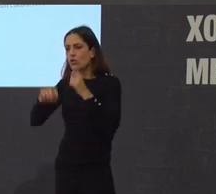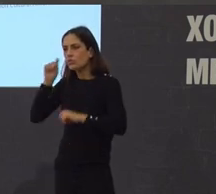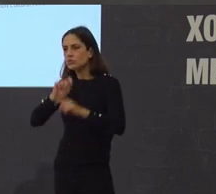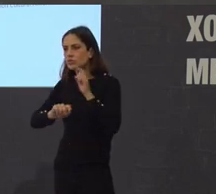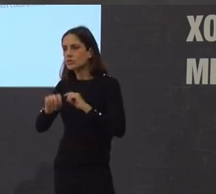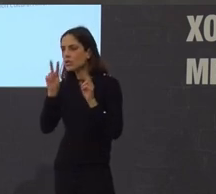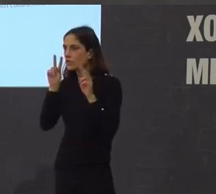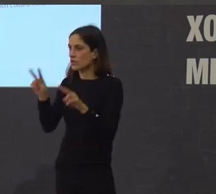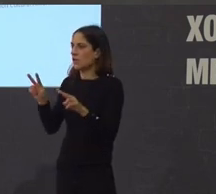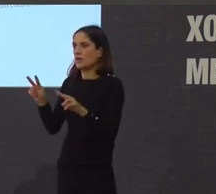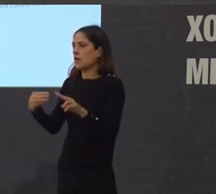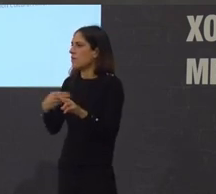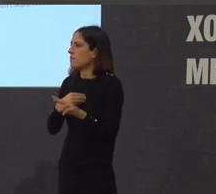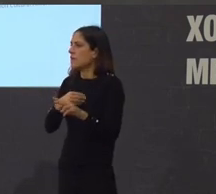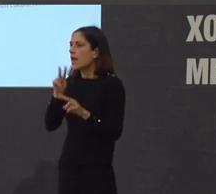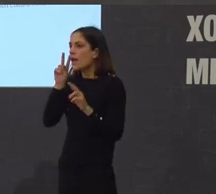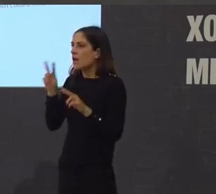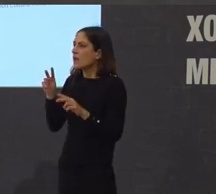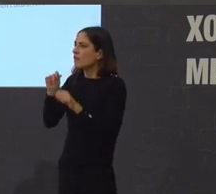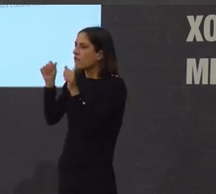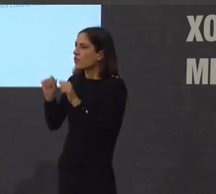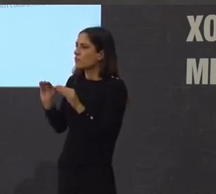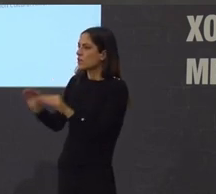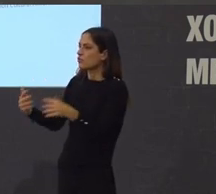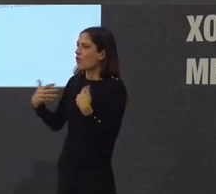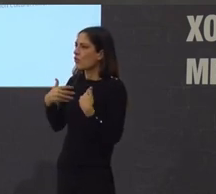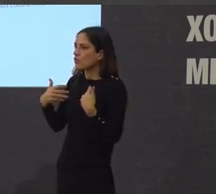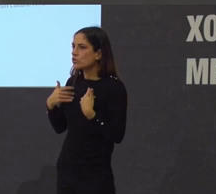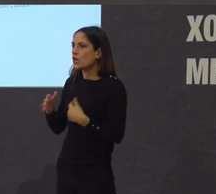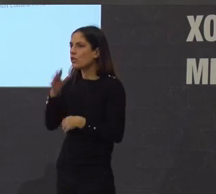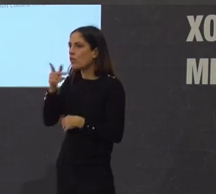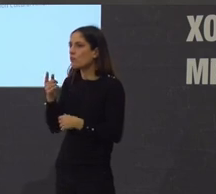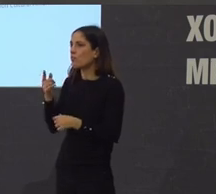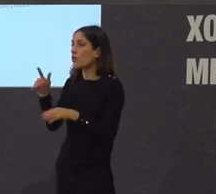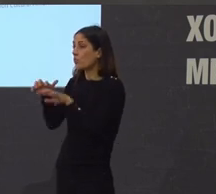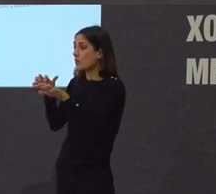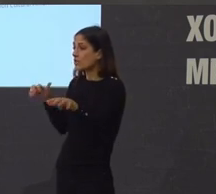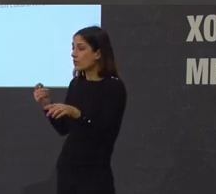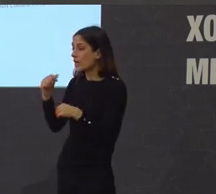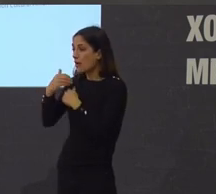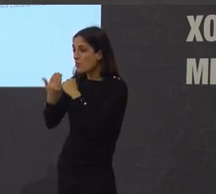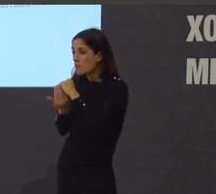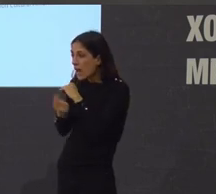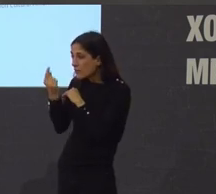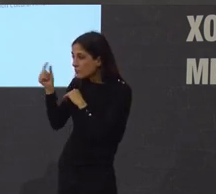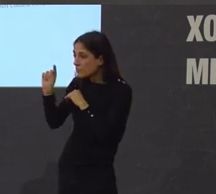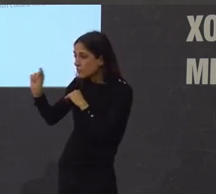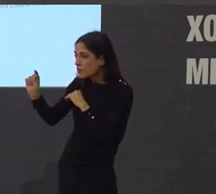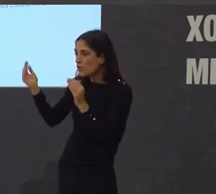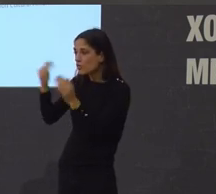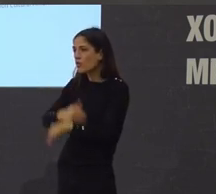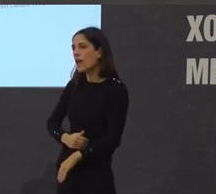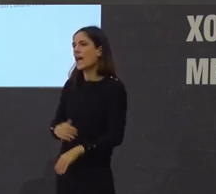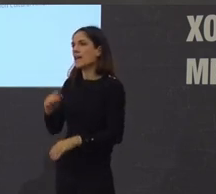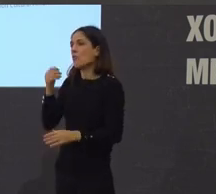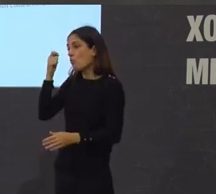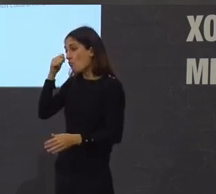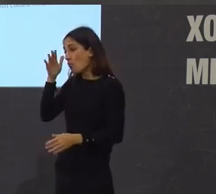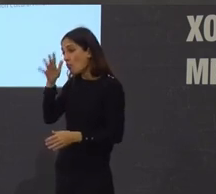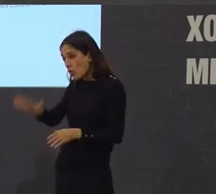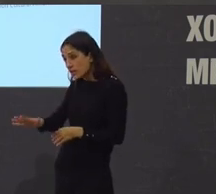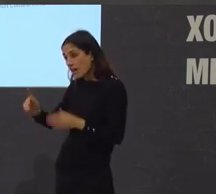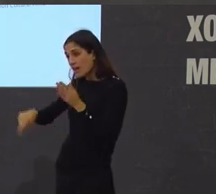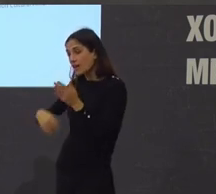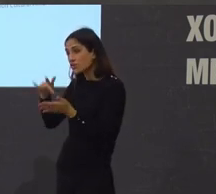espanto de estas pobres gentes que muchas de ellas no tienen un pedazo de pan y quedan arruinadas para toda la vida con estas multas e